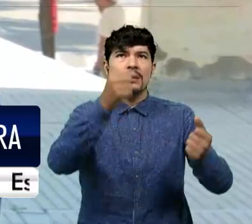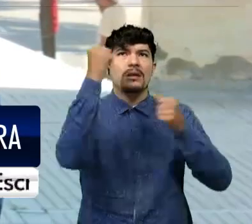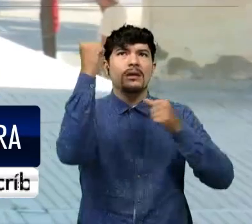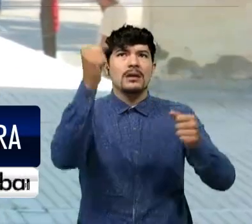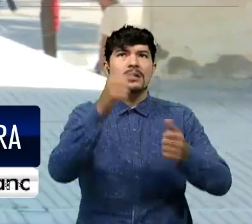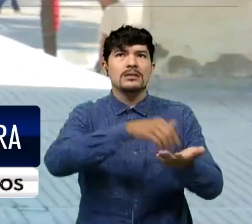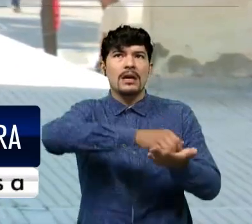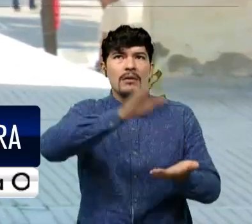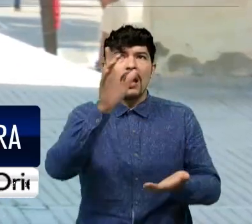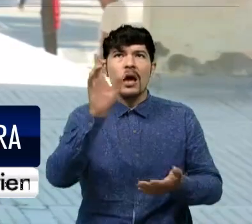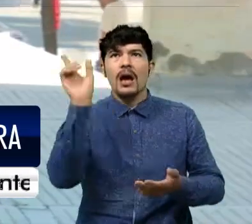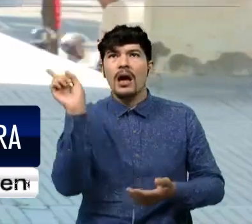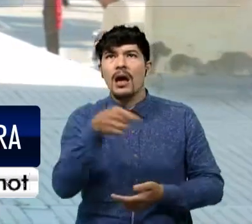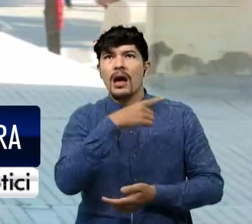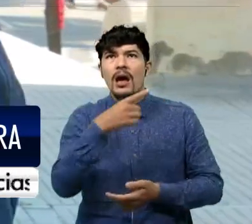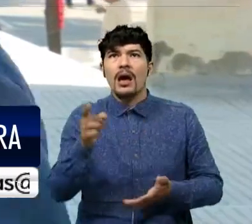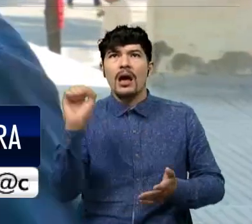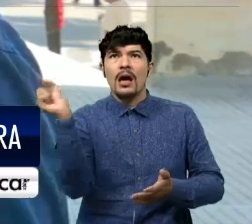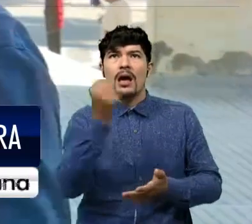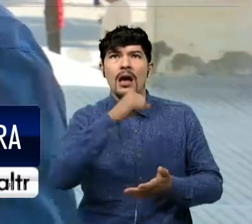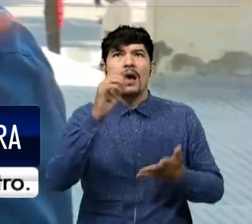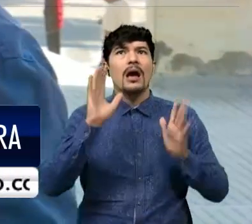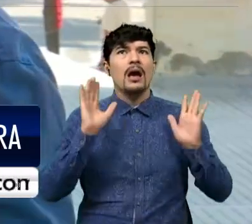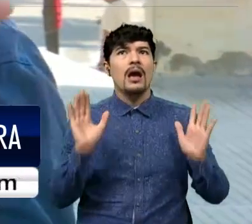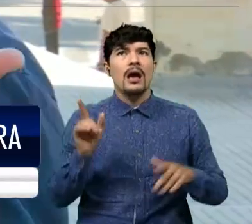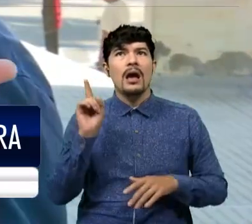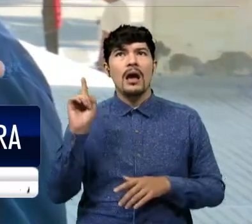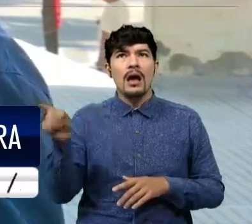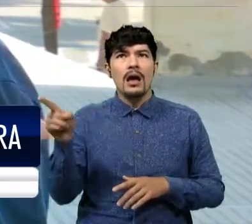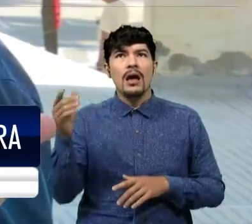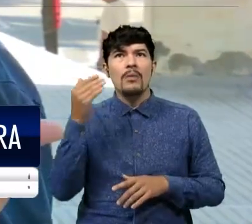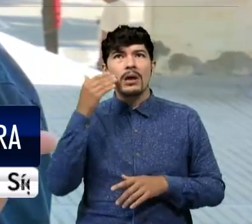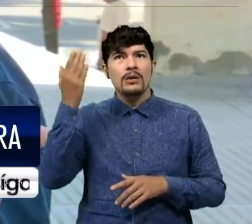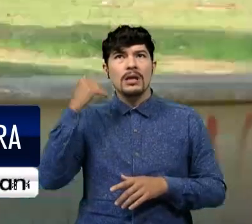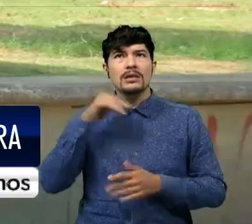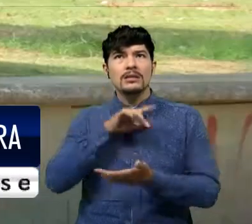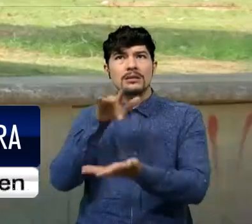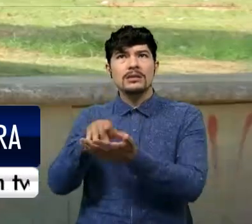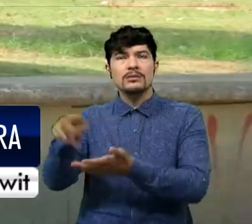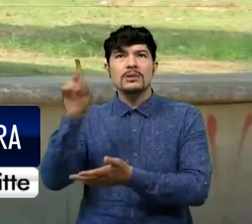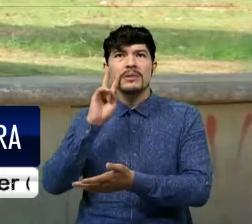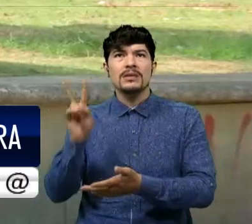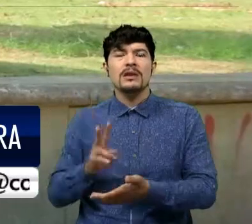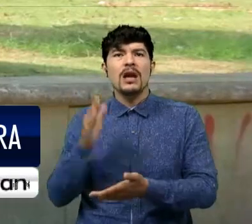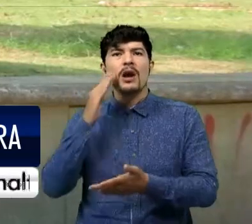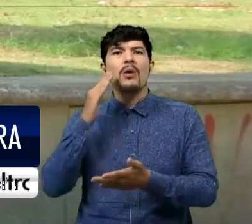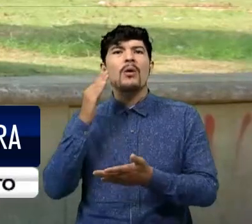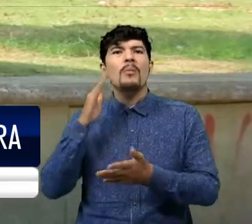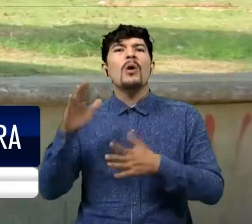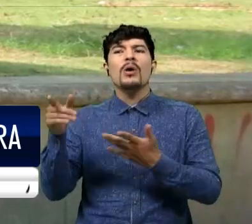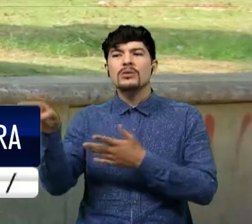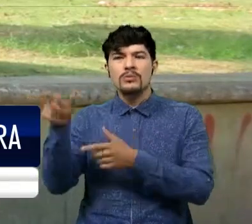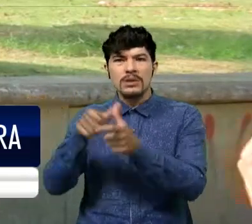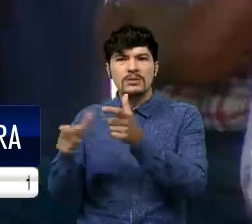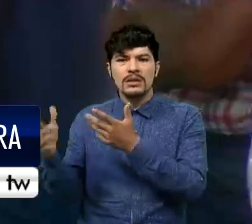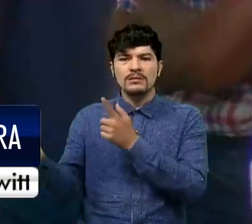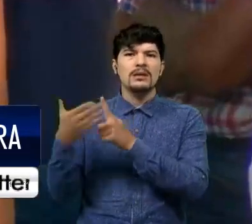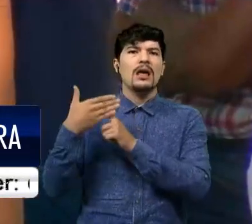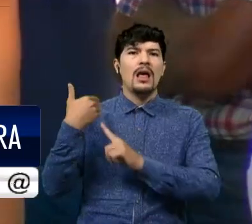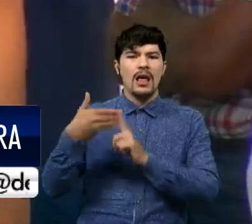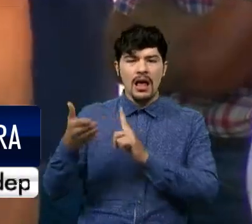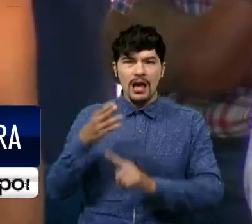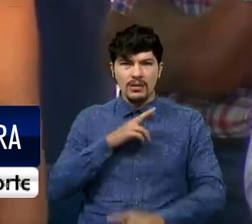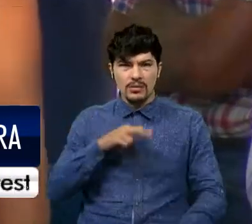van con palos, con cuchillos. Entonces, va a ver si cuando uno estaba en Venezuela, cómo nos trataban. La alcaldía de Bucaramanga expresó que